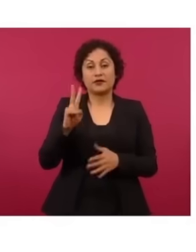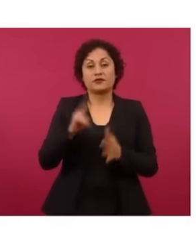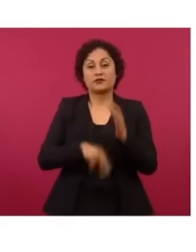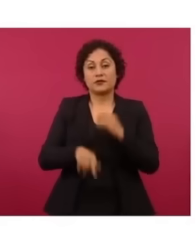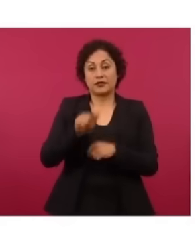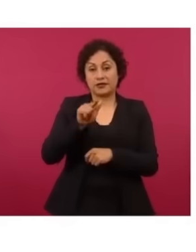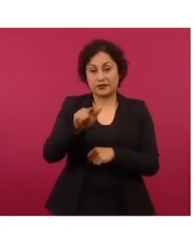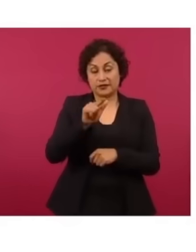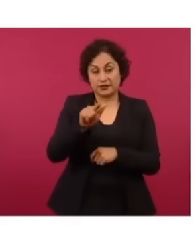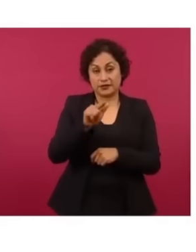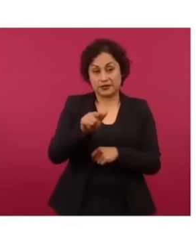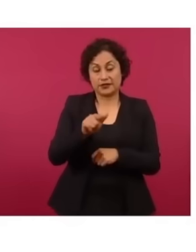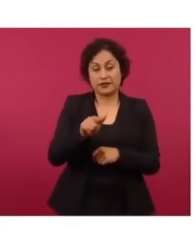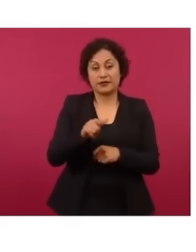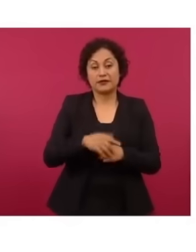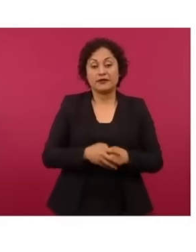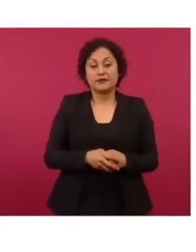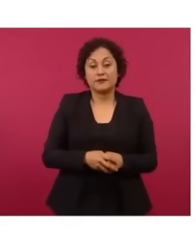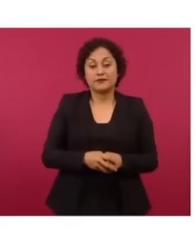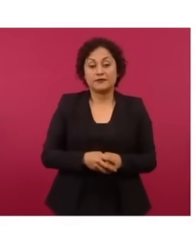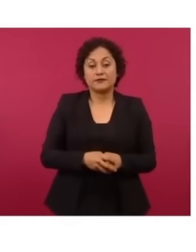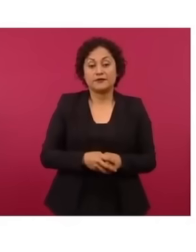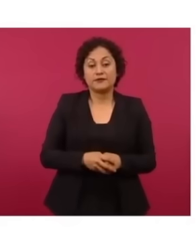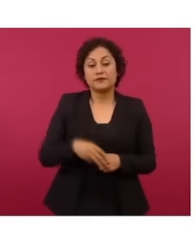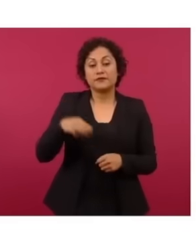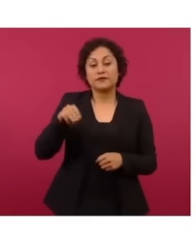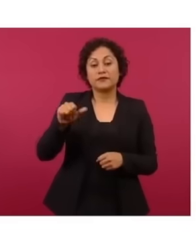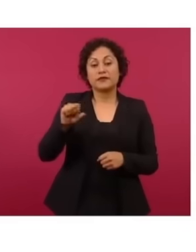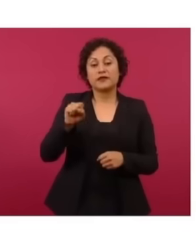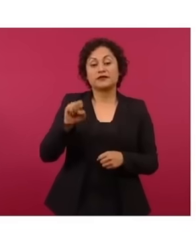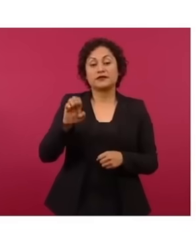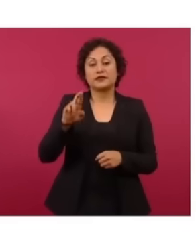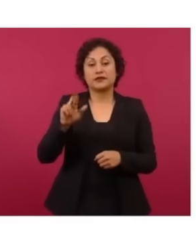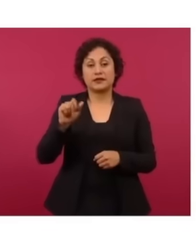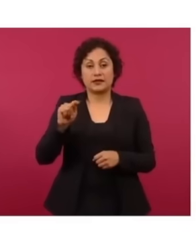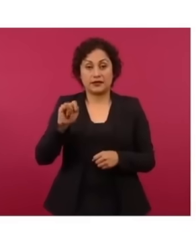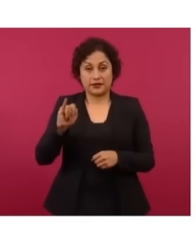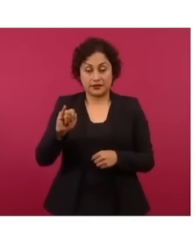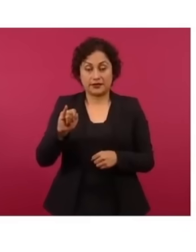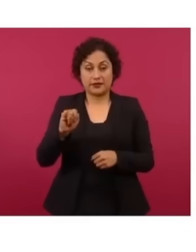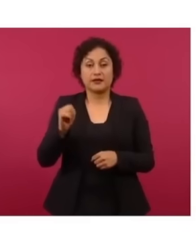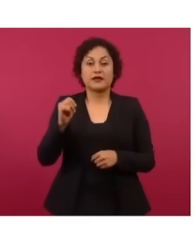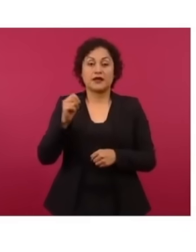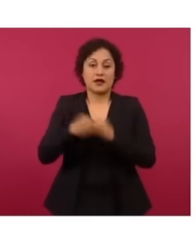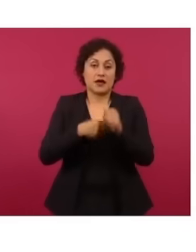2017, un Maserati Levante